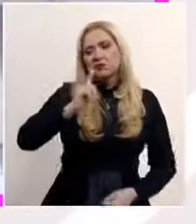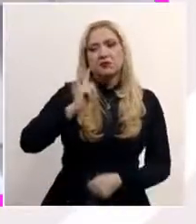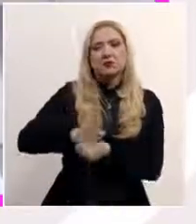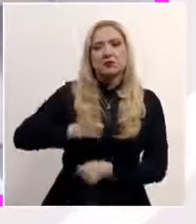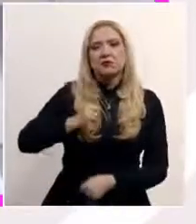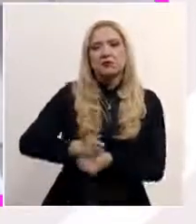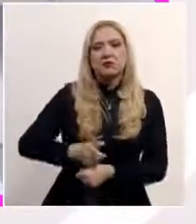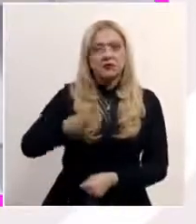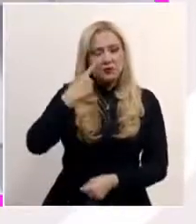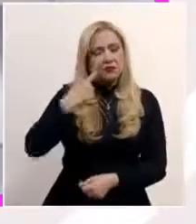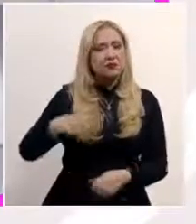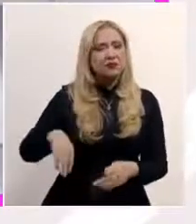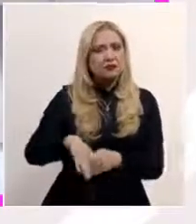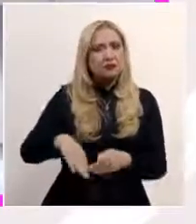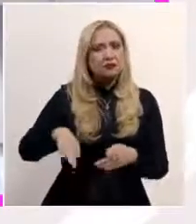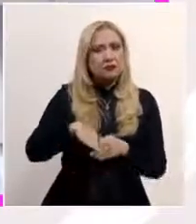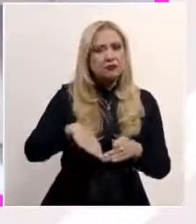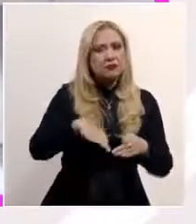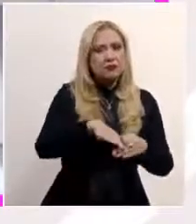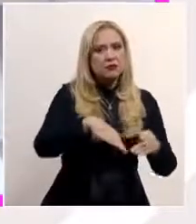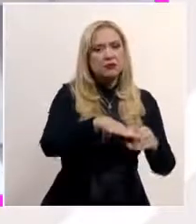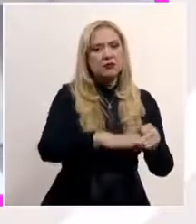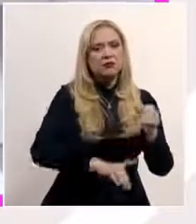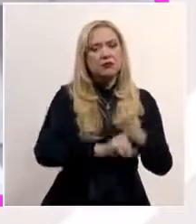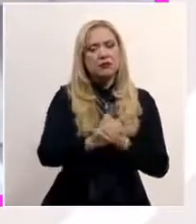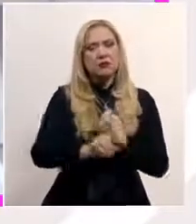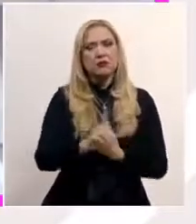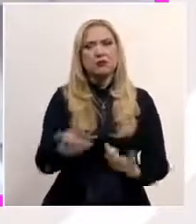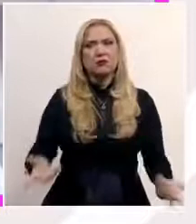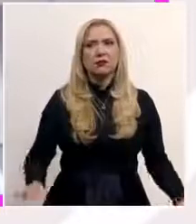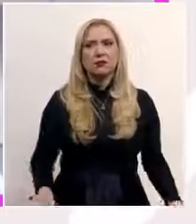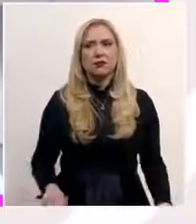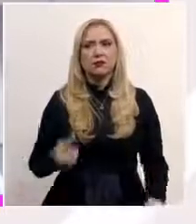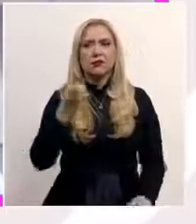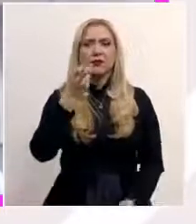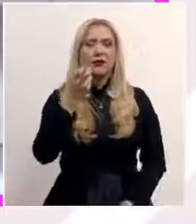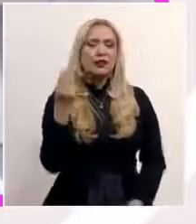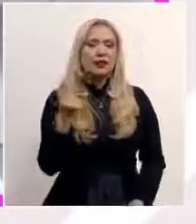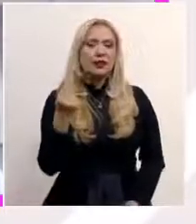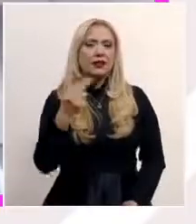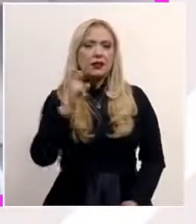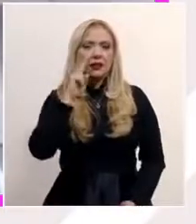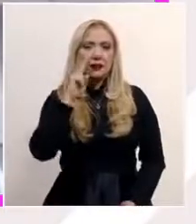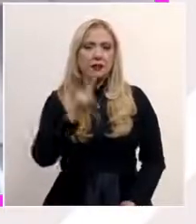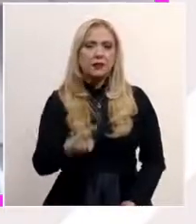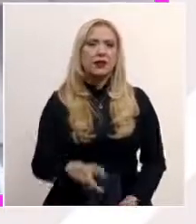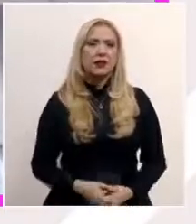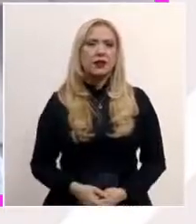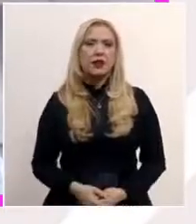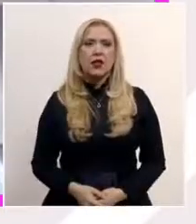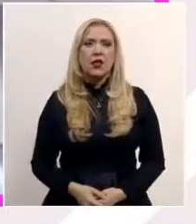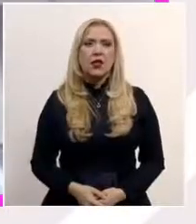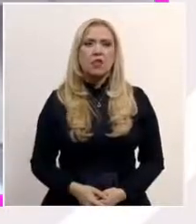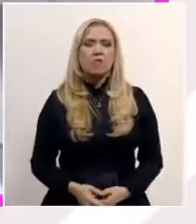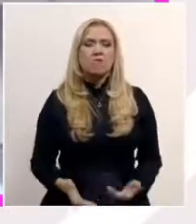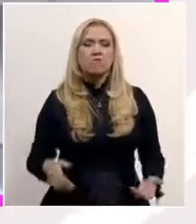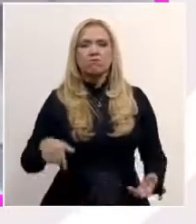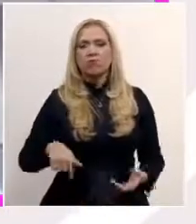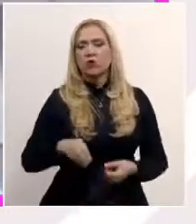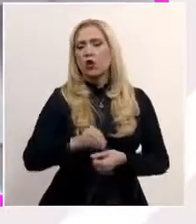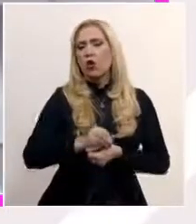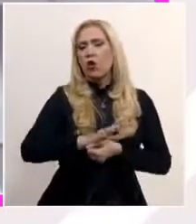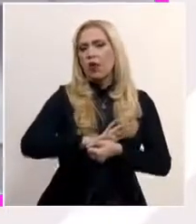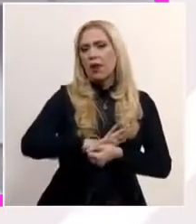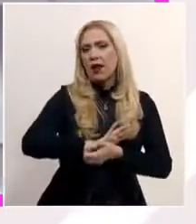repite frecuentemente, ¿no? Y entonces, en ese sentido, o sea, creo que, y abordando tu pregunta directamente, es en el COPRED, pues bueno, o